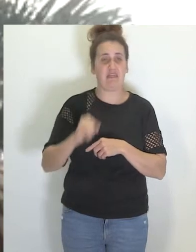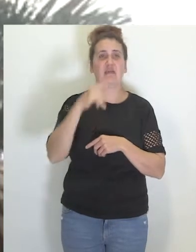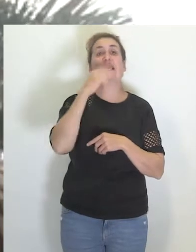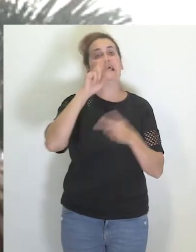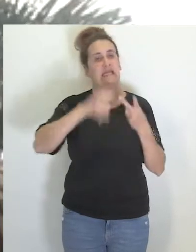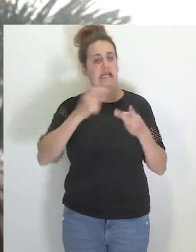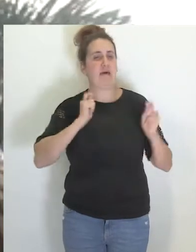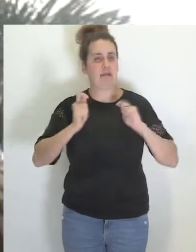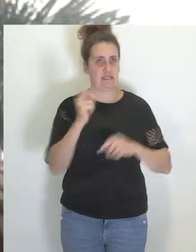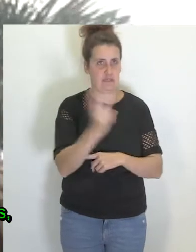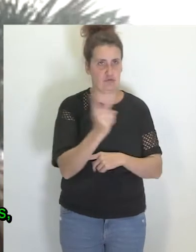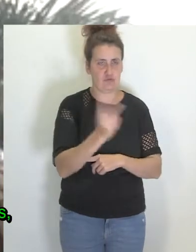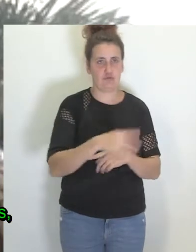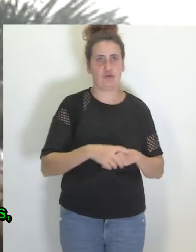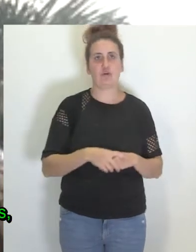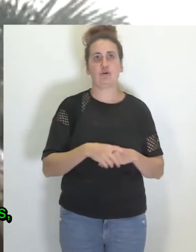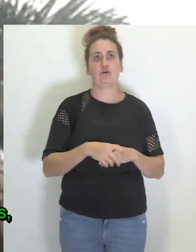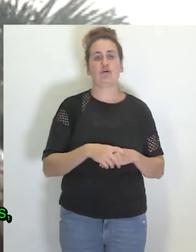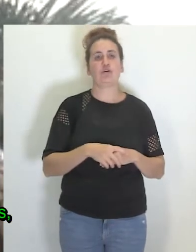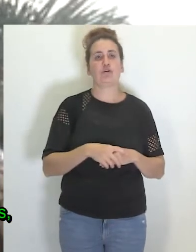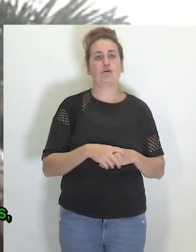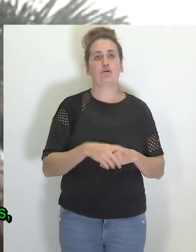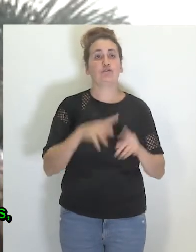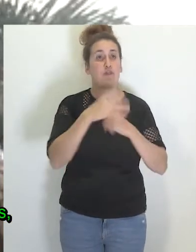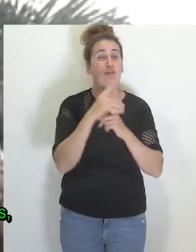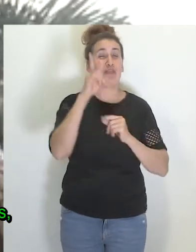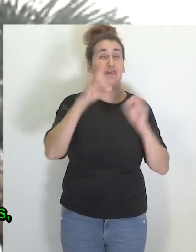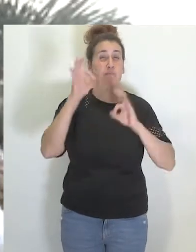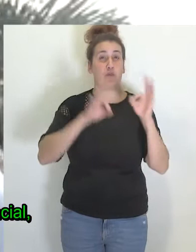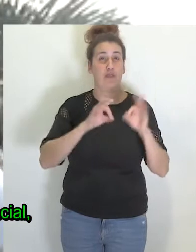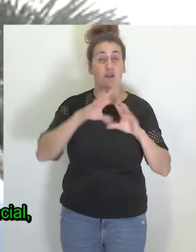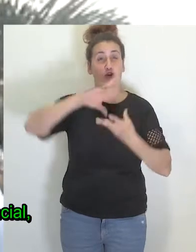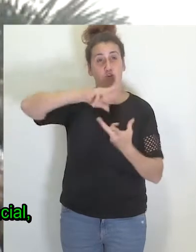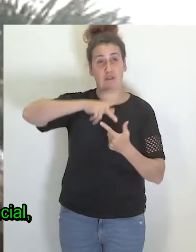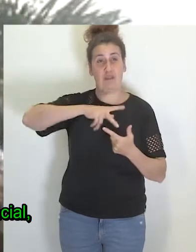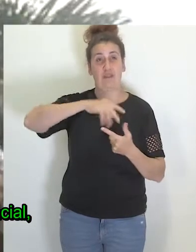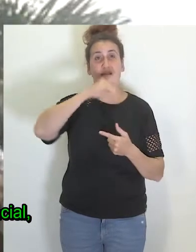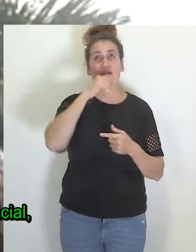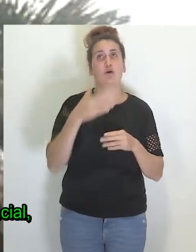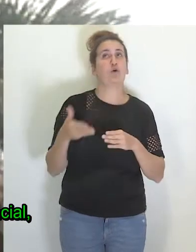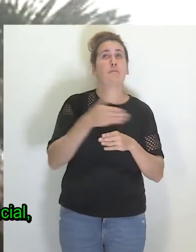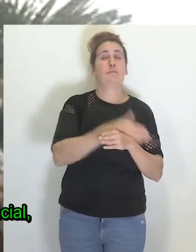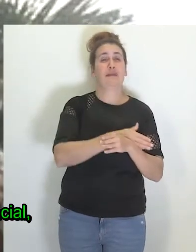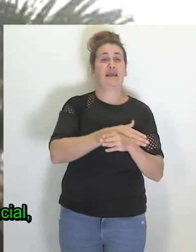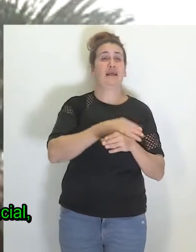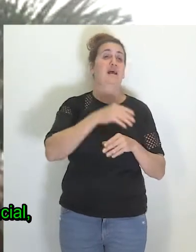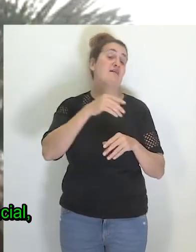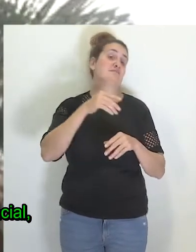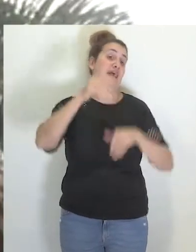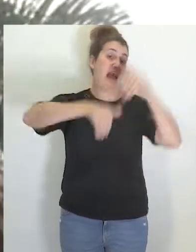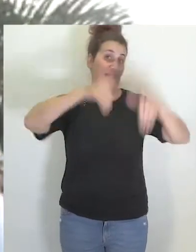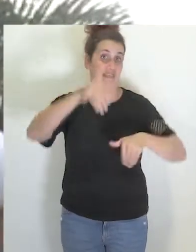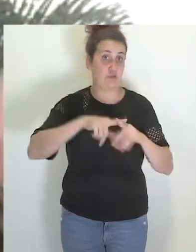prensa. En el caso de 100% Noticias, incluso Miguel Mora, que era precandidato presidencial, se encuentra